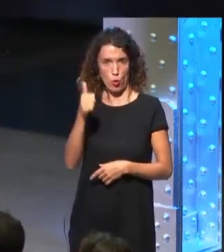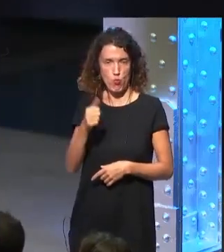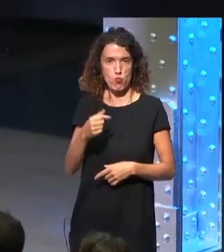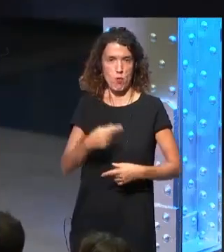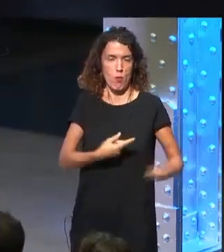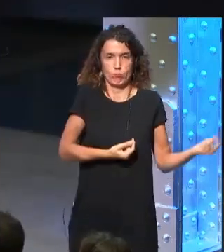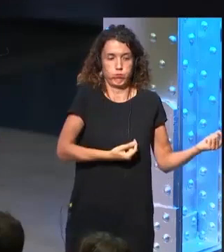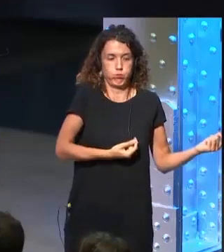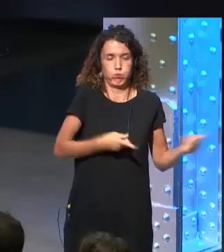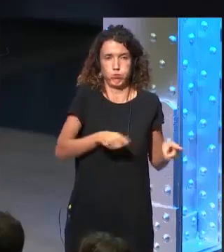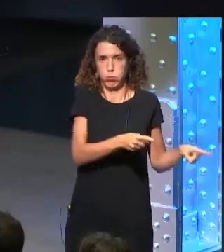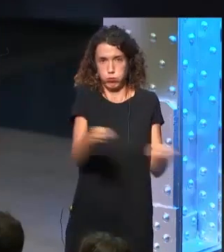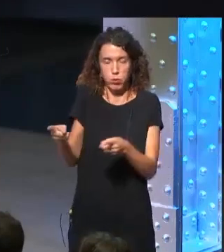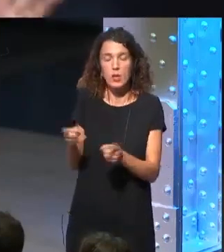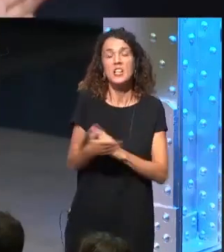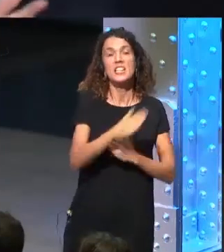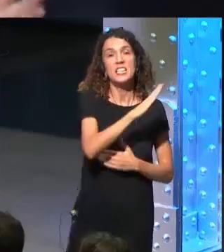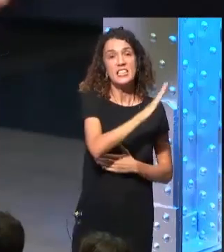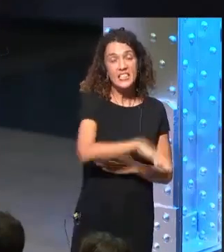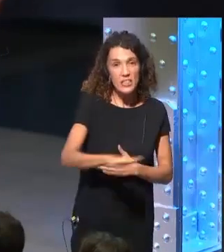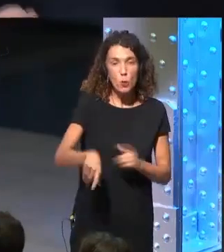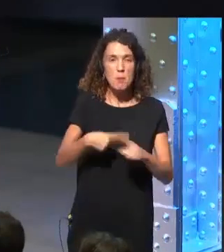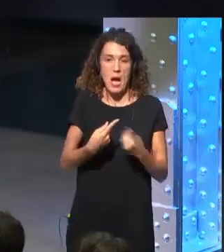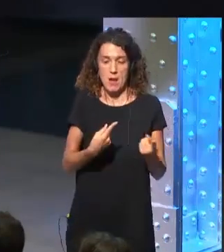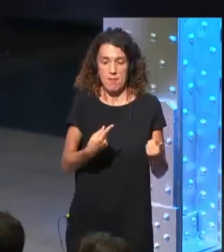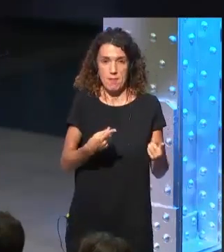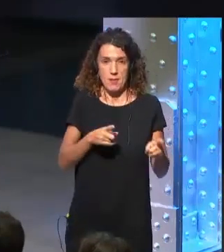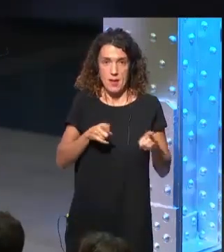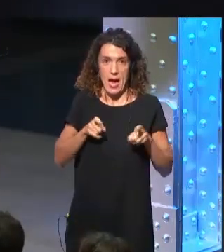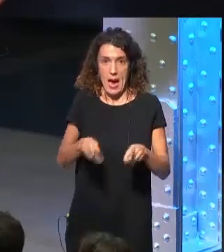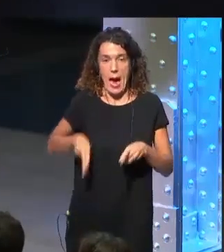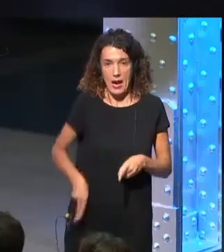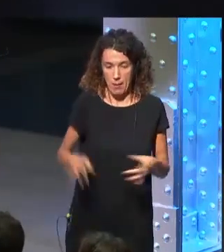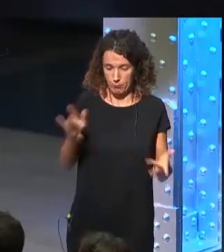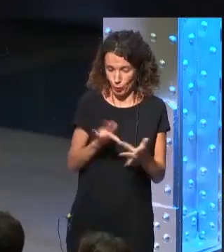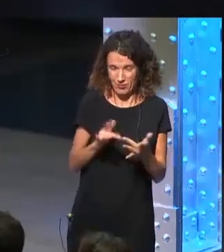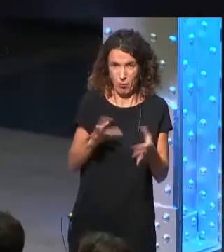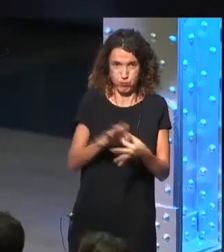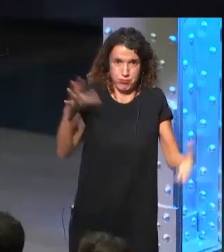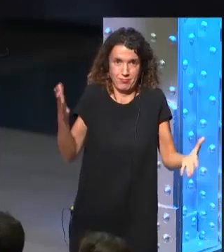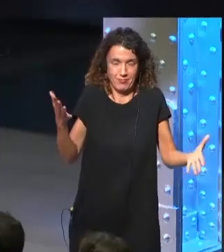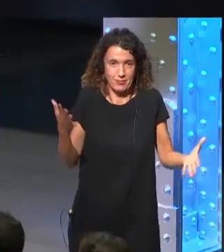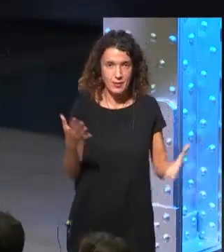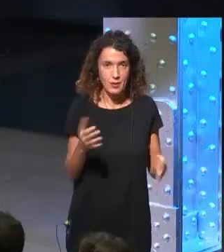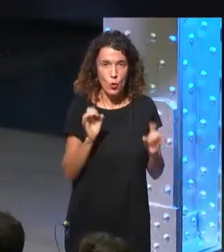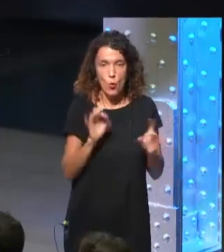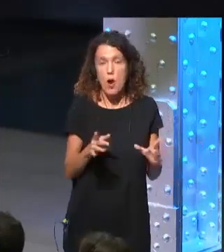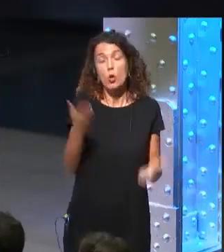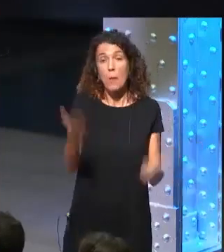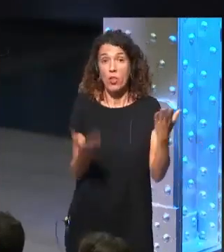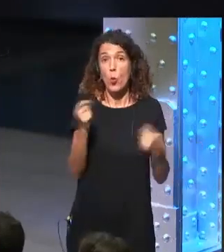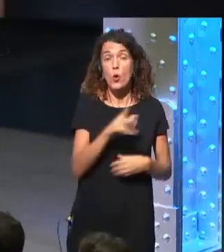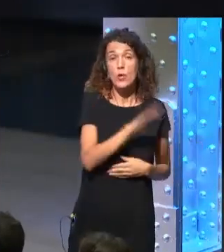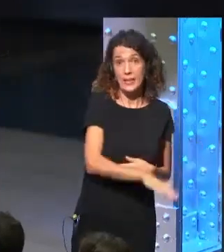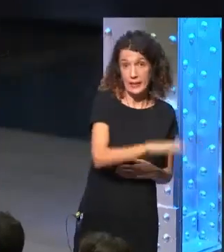Kalashnikov. Entonces, los niños y las armas no tienen relación. Entonces, digamos que sería un poco la misma comparación.